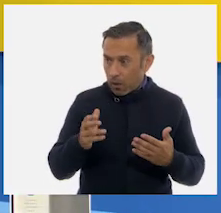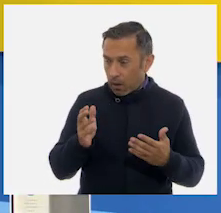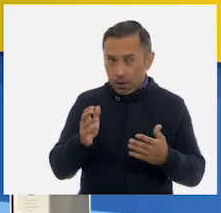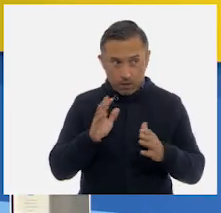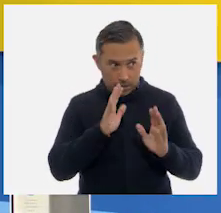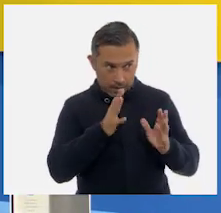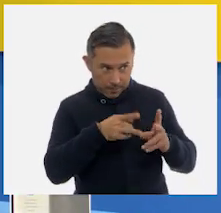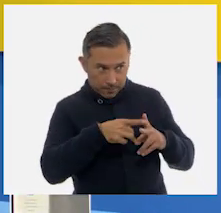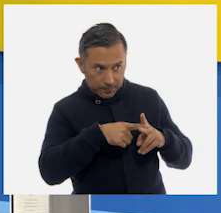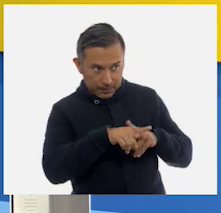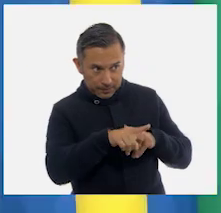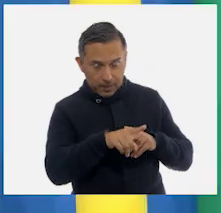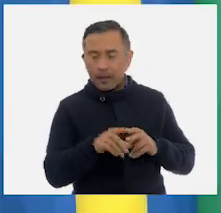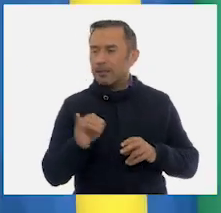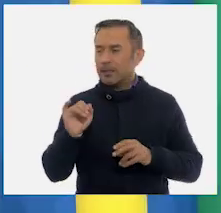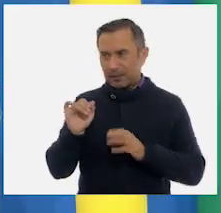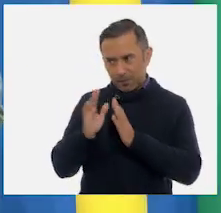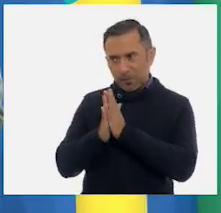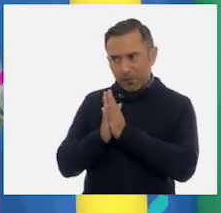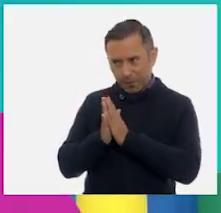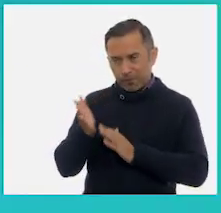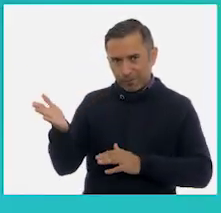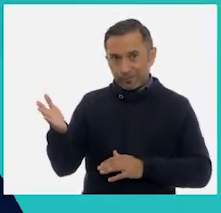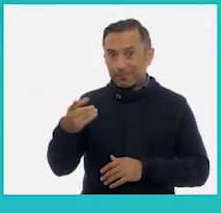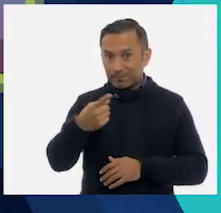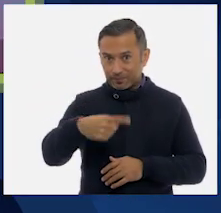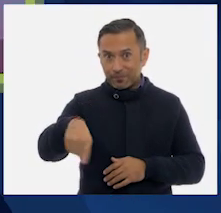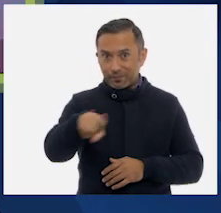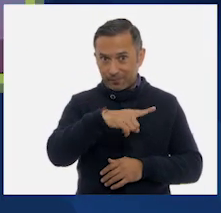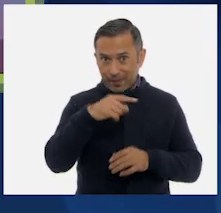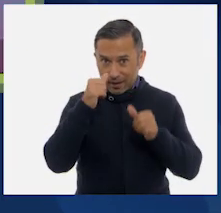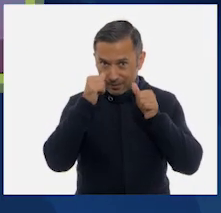por favor. Pongan mucha atención.